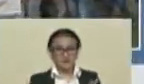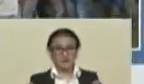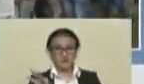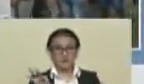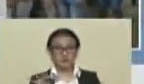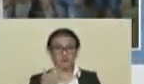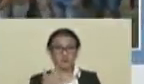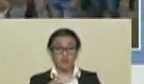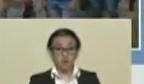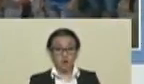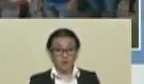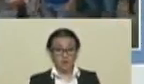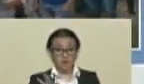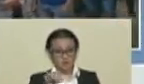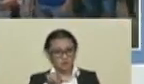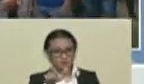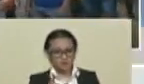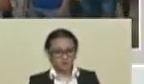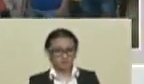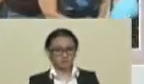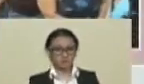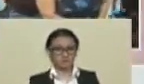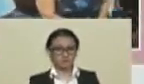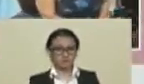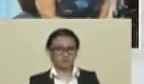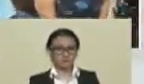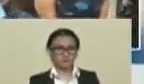como gobernador, ¿qué